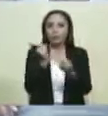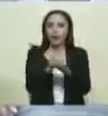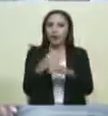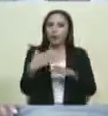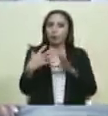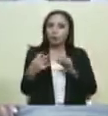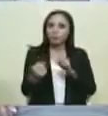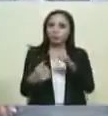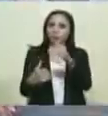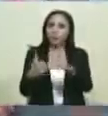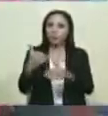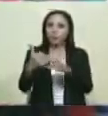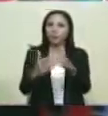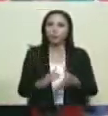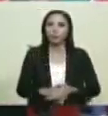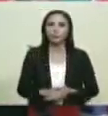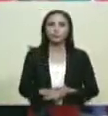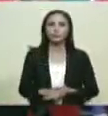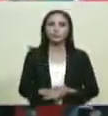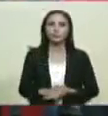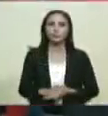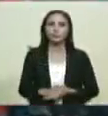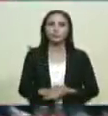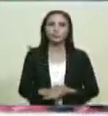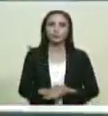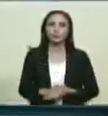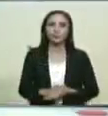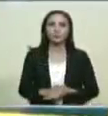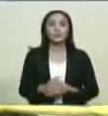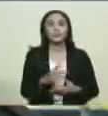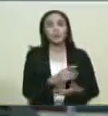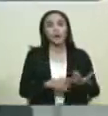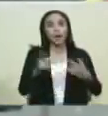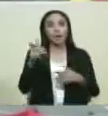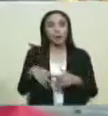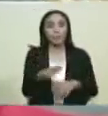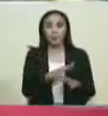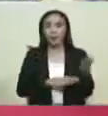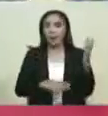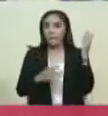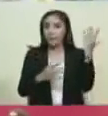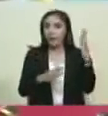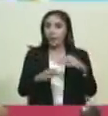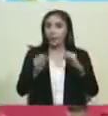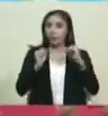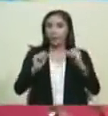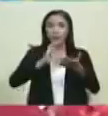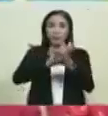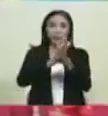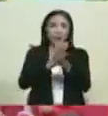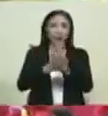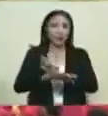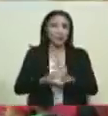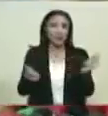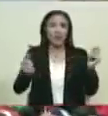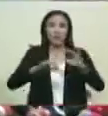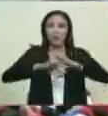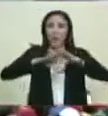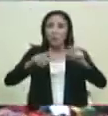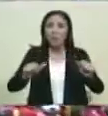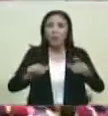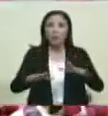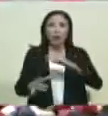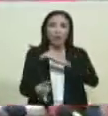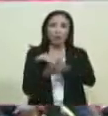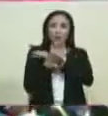acción y por otro lado con una mano de hierro acabar con los corruptos acabar con la burocracia